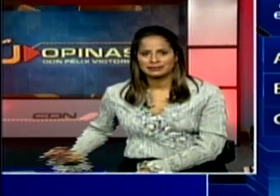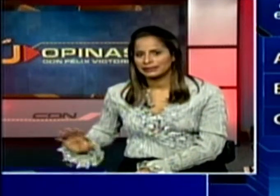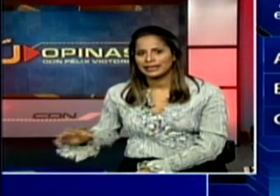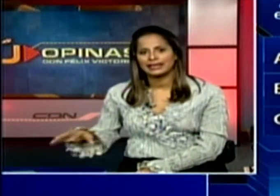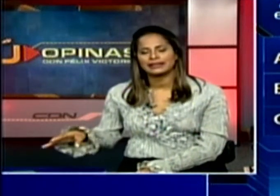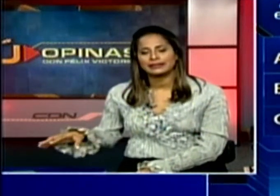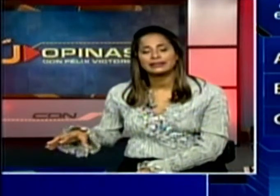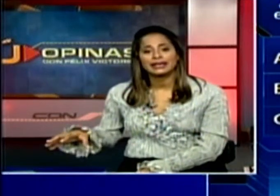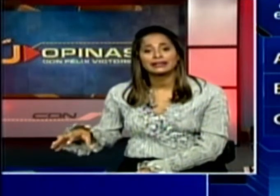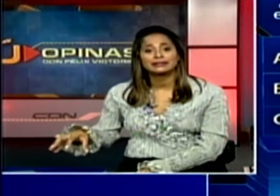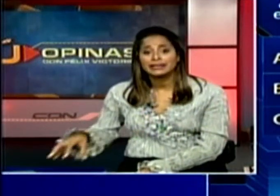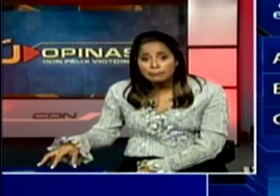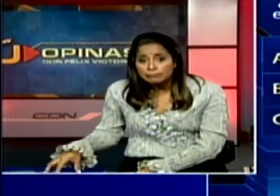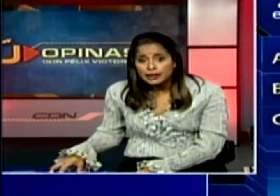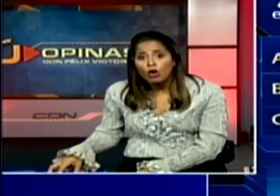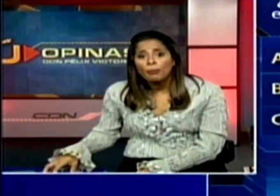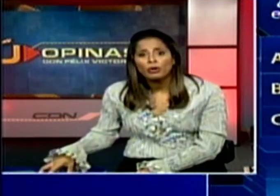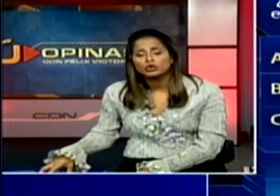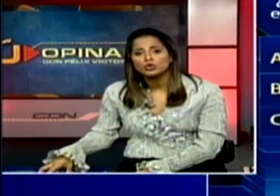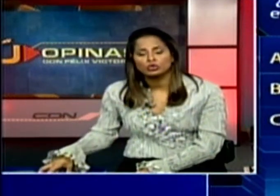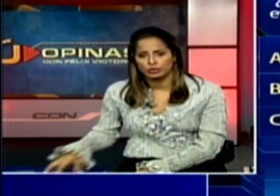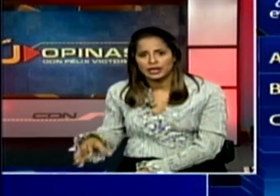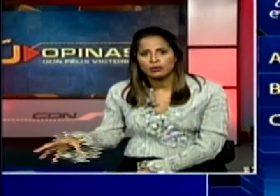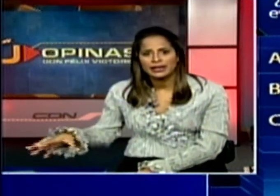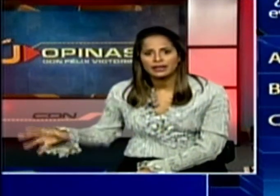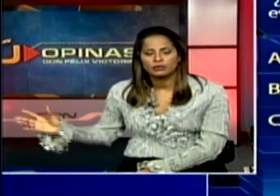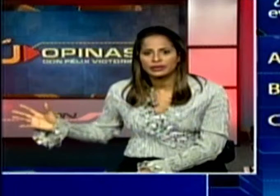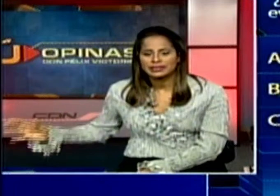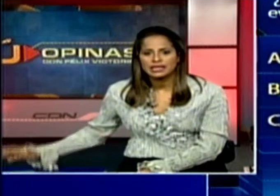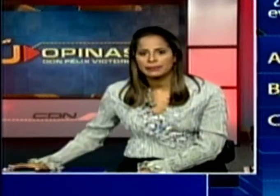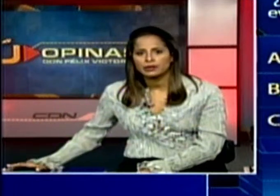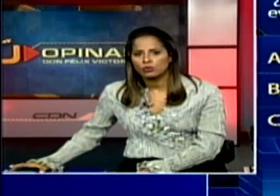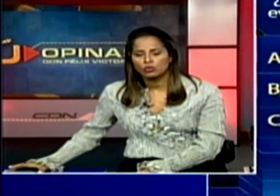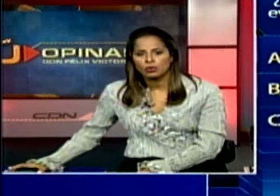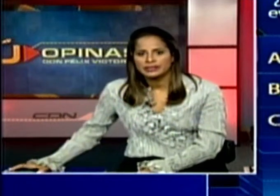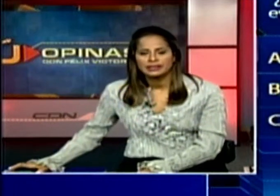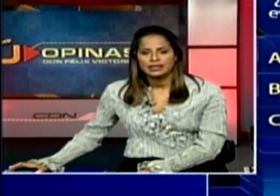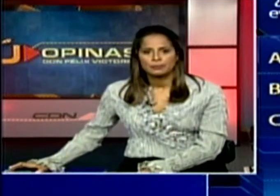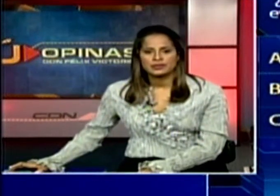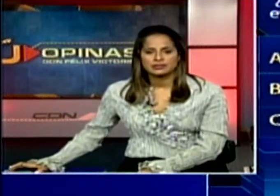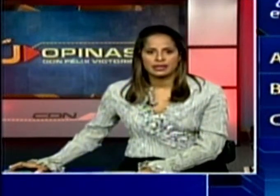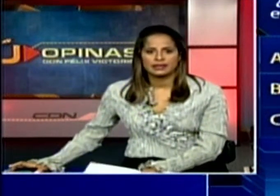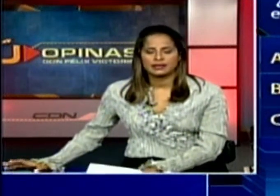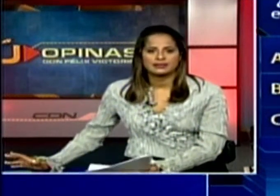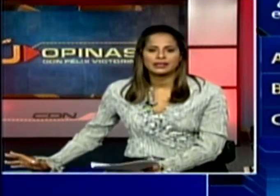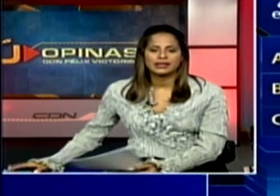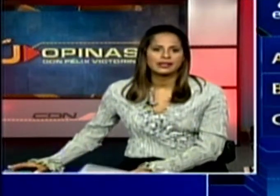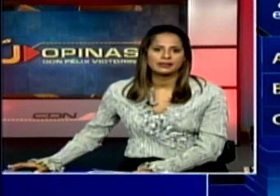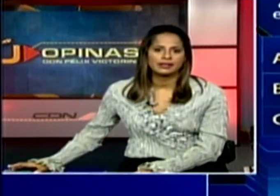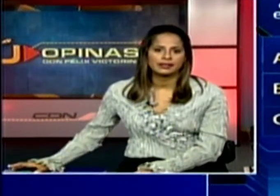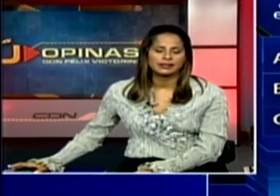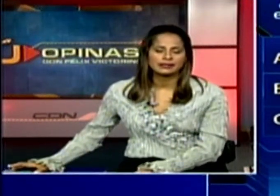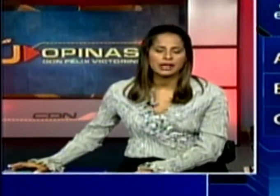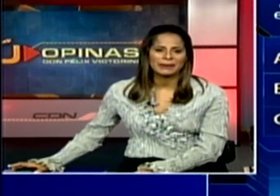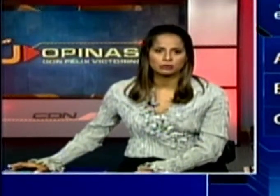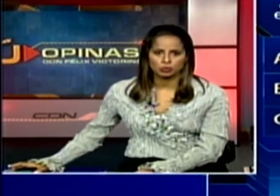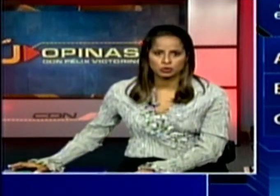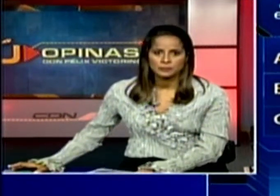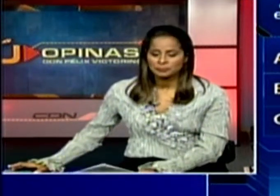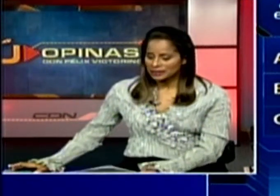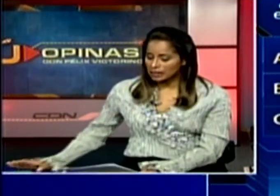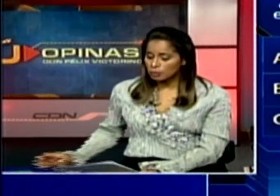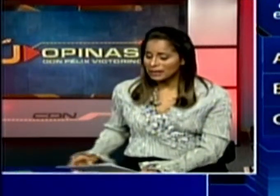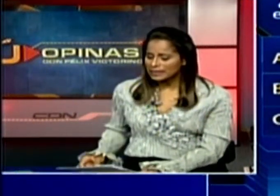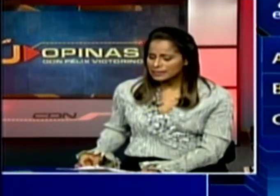problemas de lo oportuno, y ahora lo que tiene que ver con COVID pues es de interés para